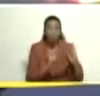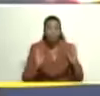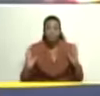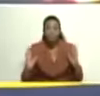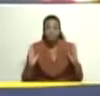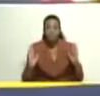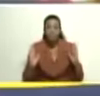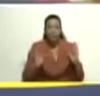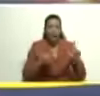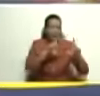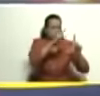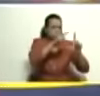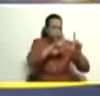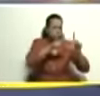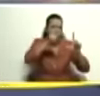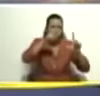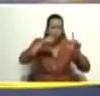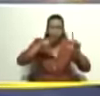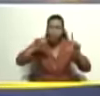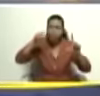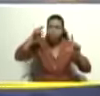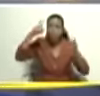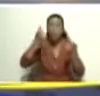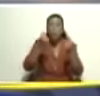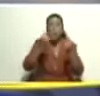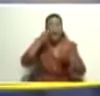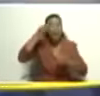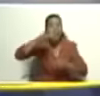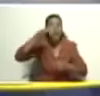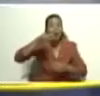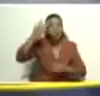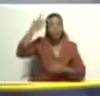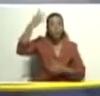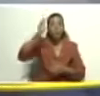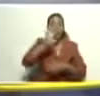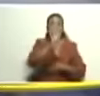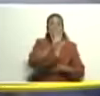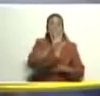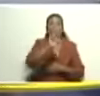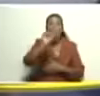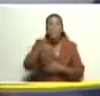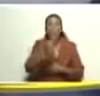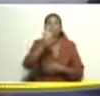un crecimiento profundo de la economía real del